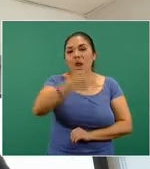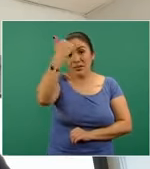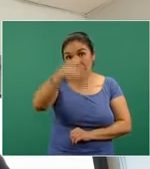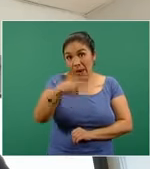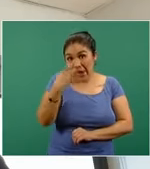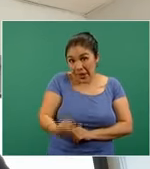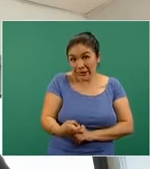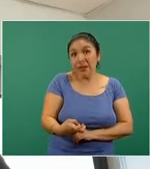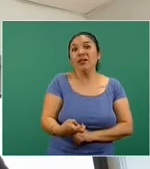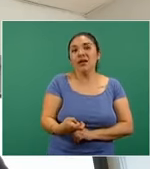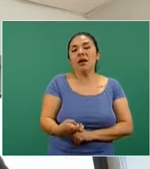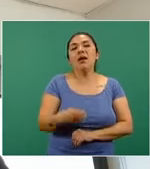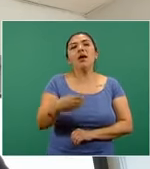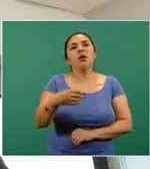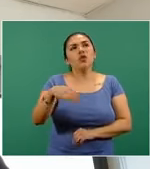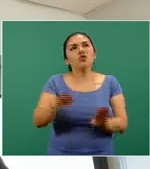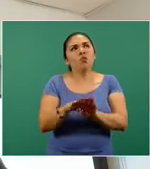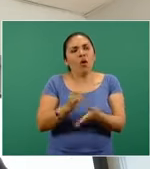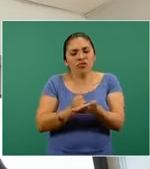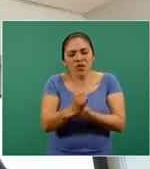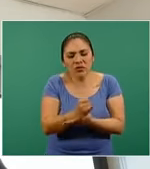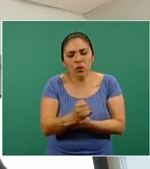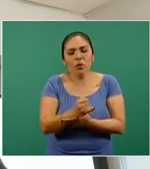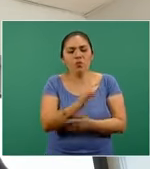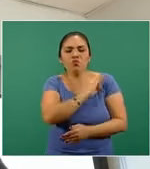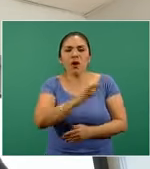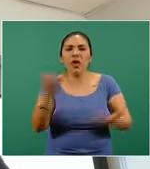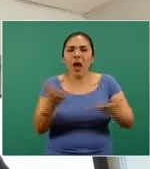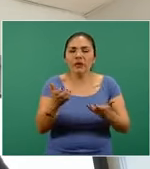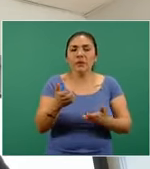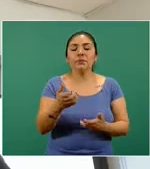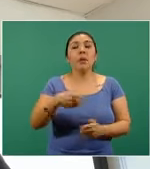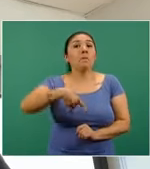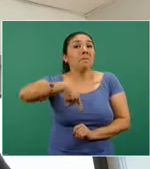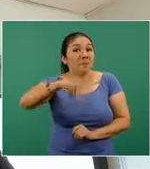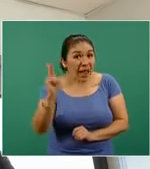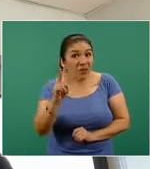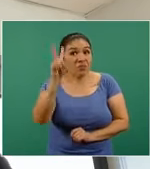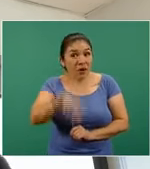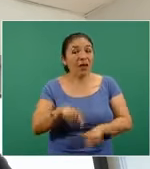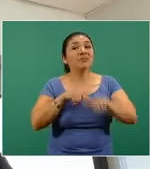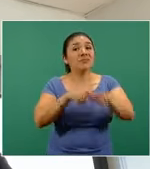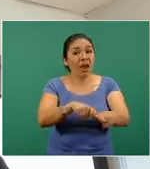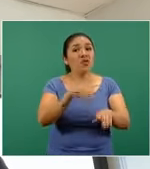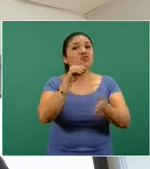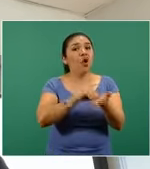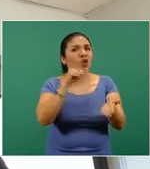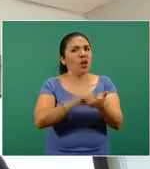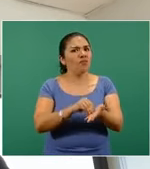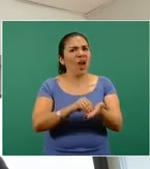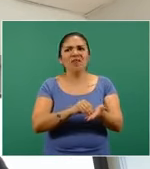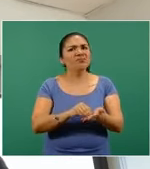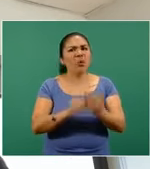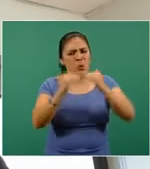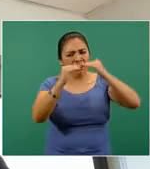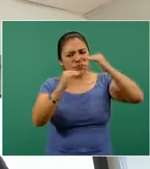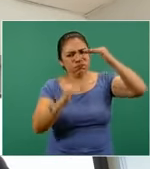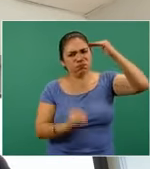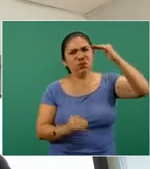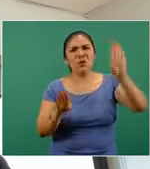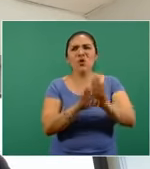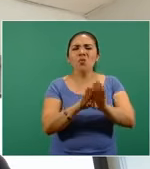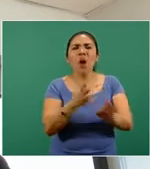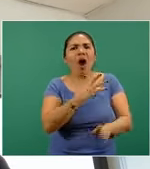permitiendo decisiones más informadas. Sin embargo, sigue habiendo inequidad al existir una